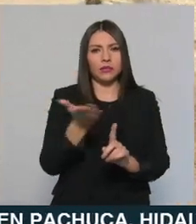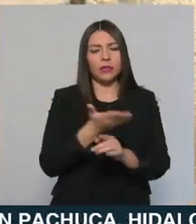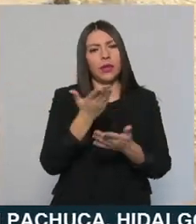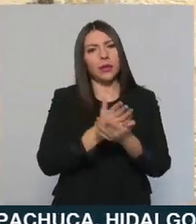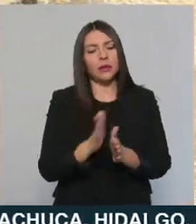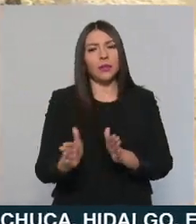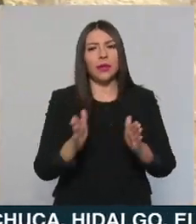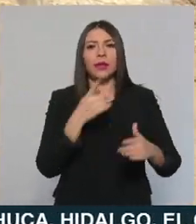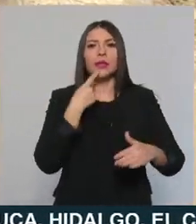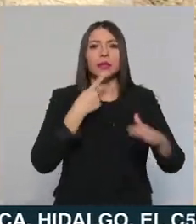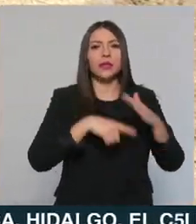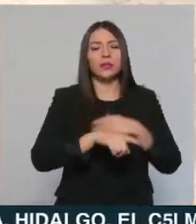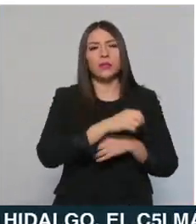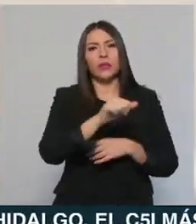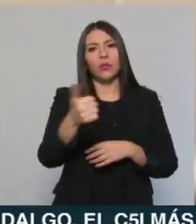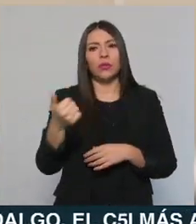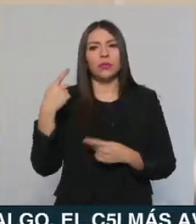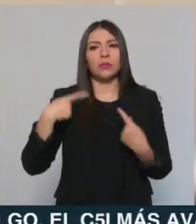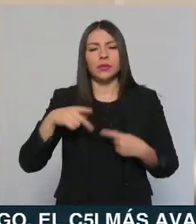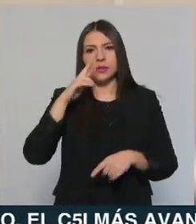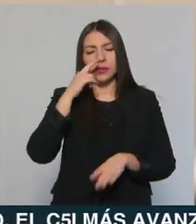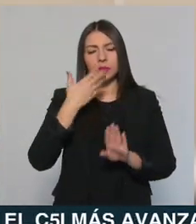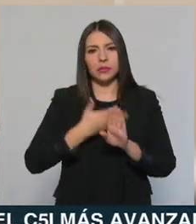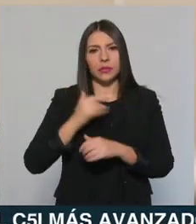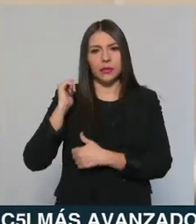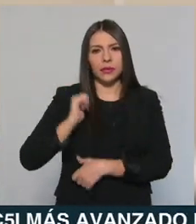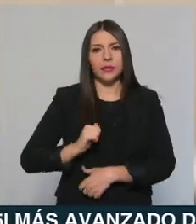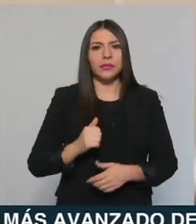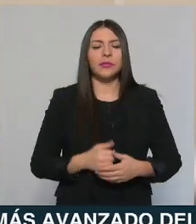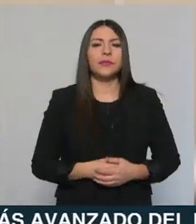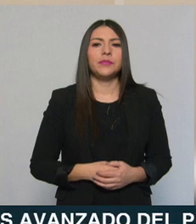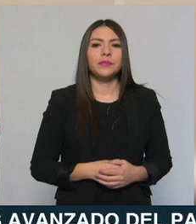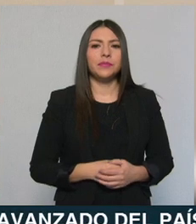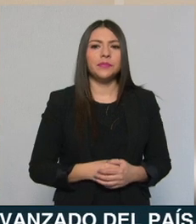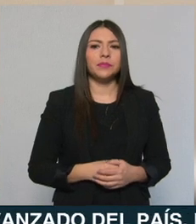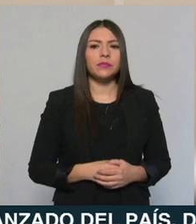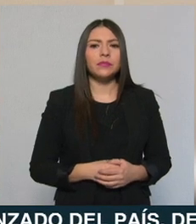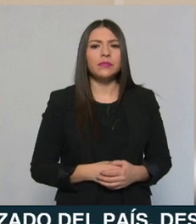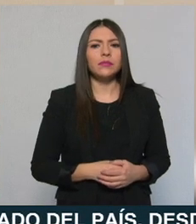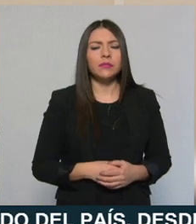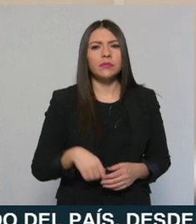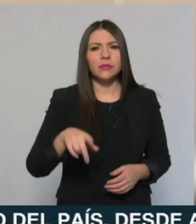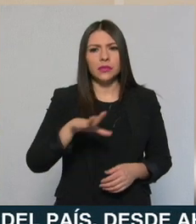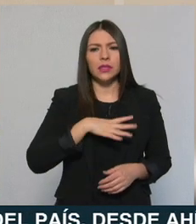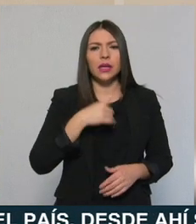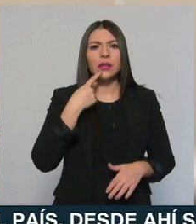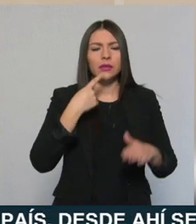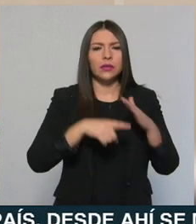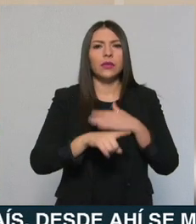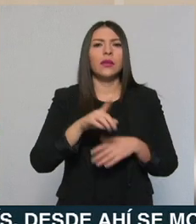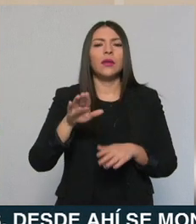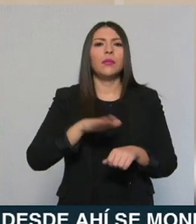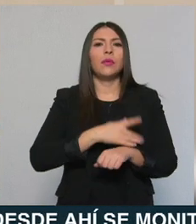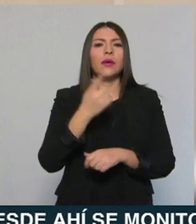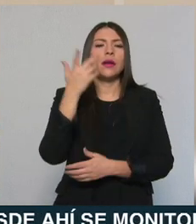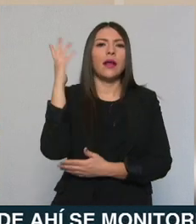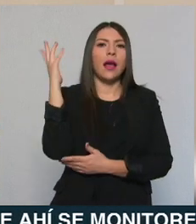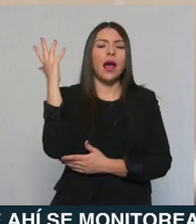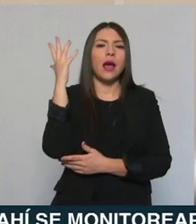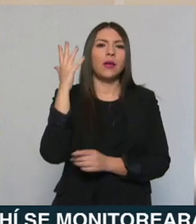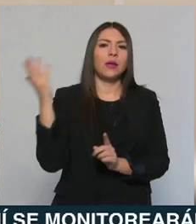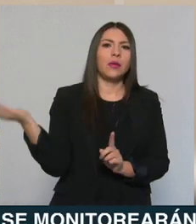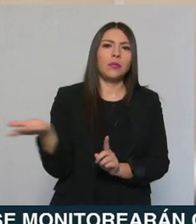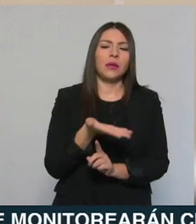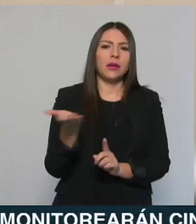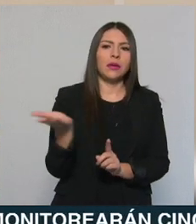las autoridades correspondientes. Se presentó una denuncia penal, ¿no? Como saben, el derribo de árboles y la afectación de